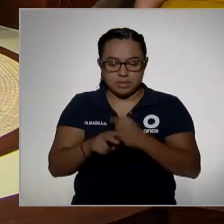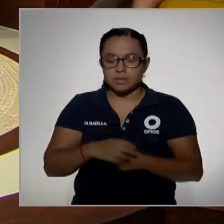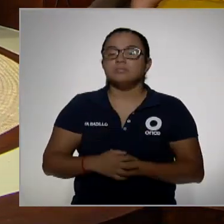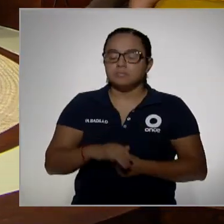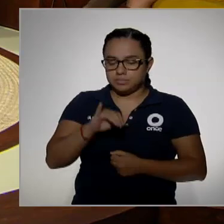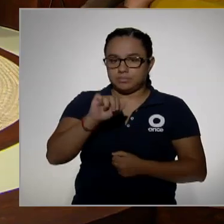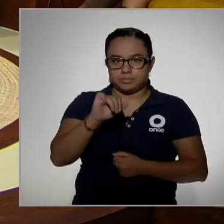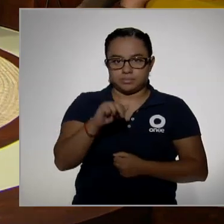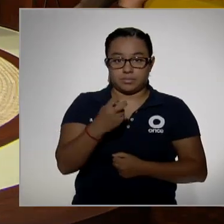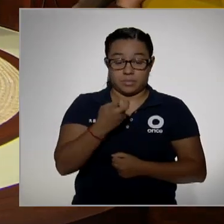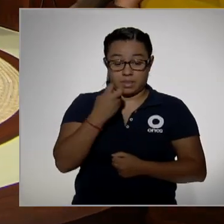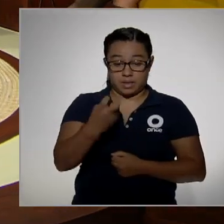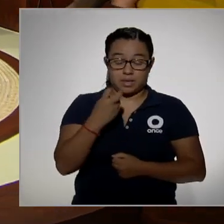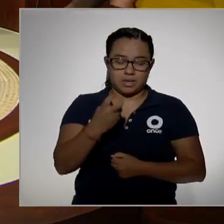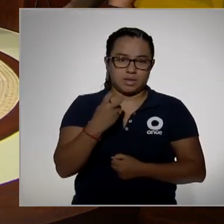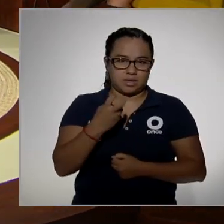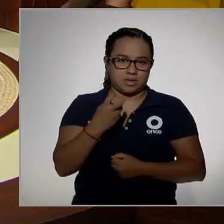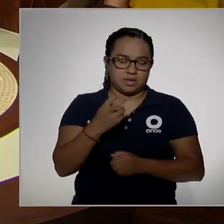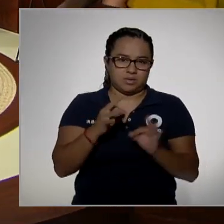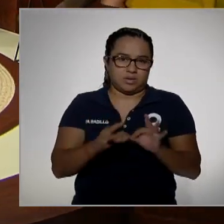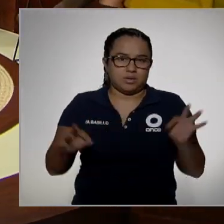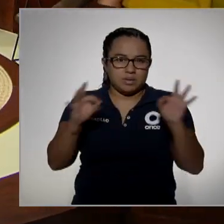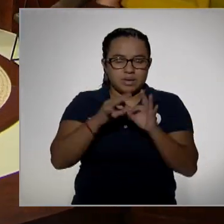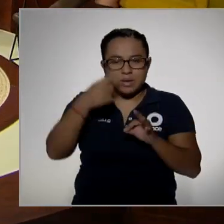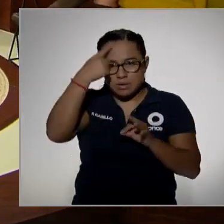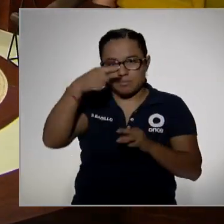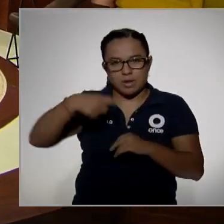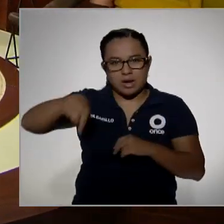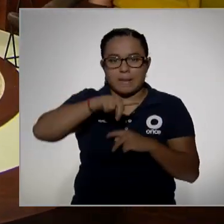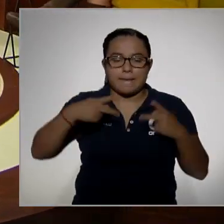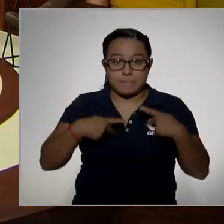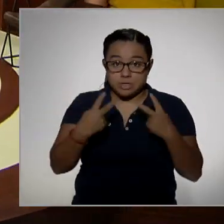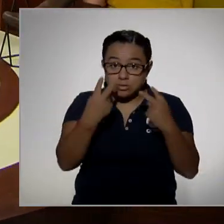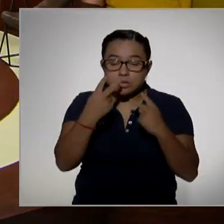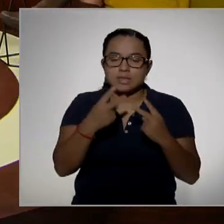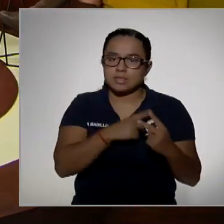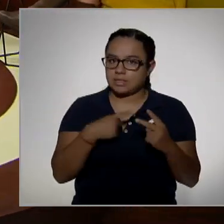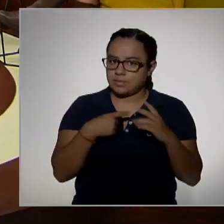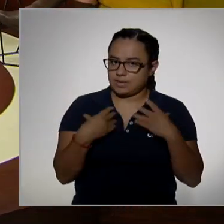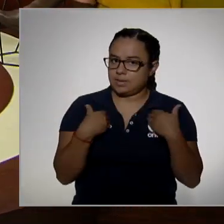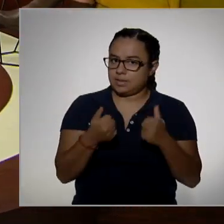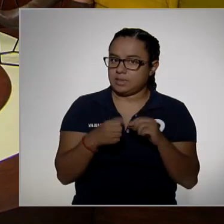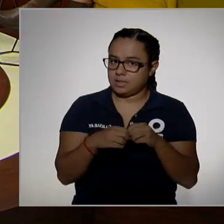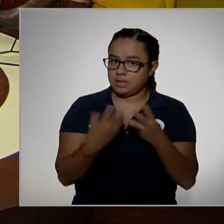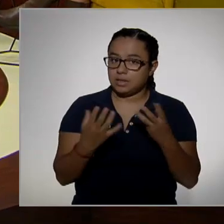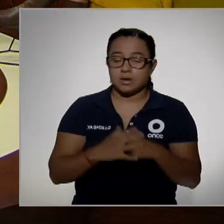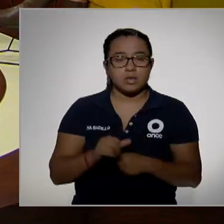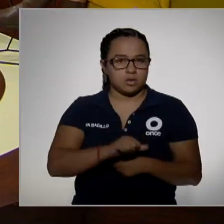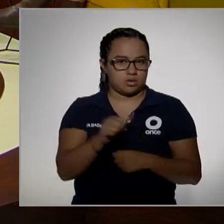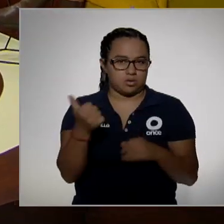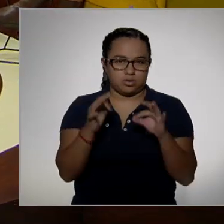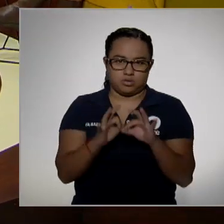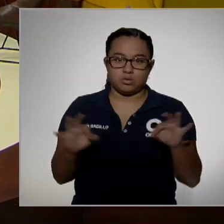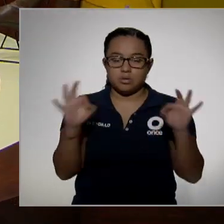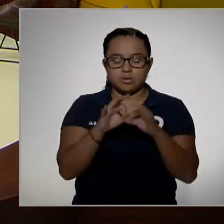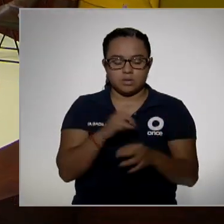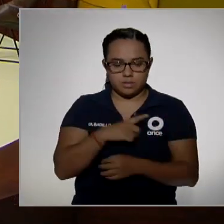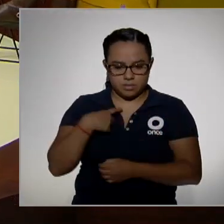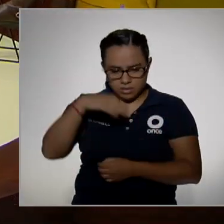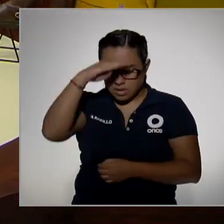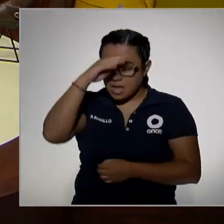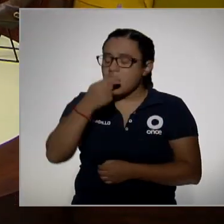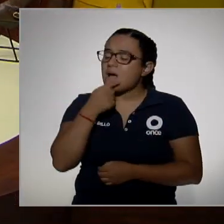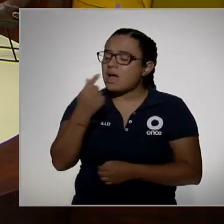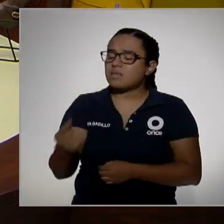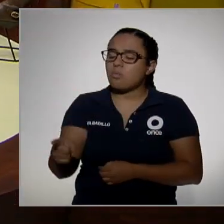eso es un con un término clave para que le quede claro a la gente que nos está viendo ahorita otra cosa que también en niños es importante piensan en mi